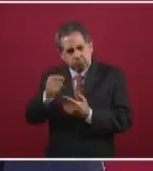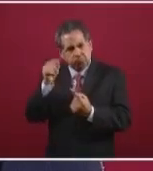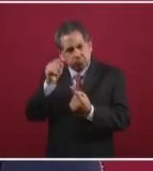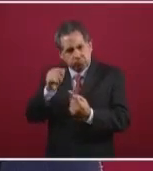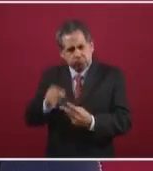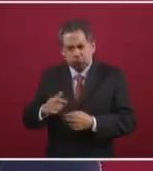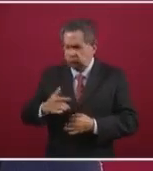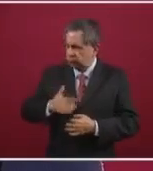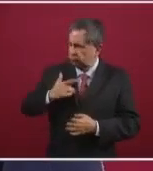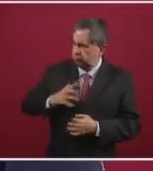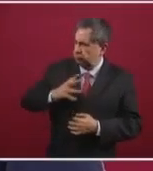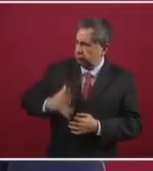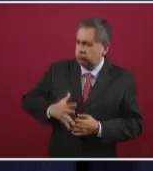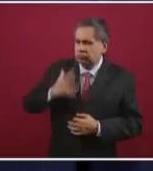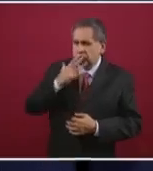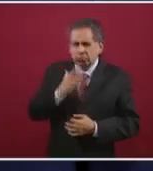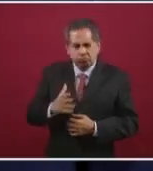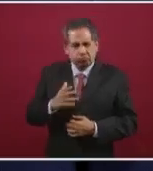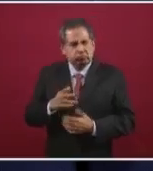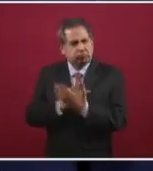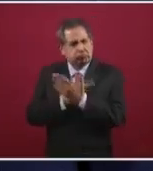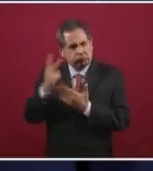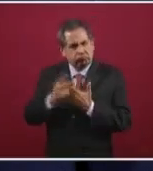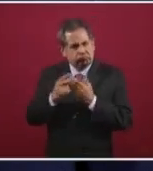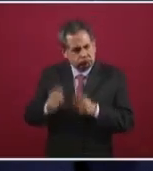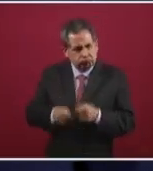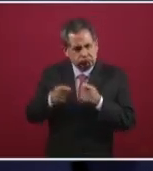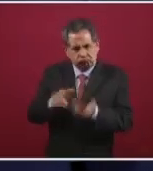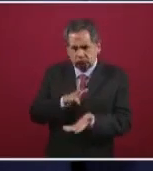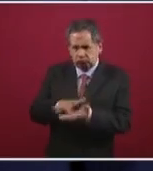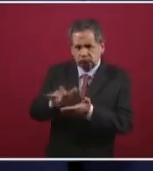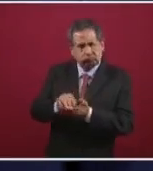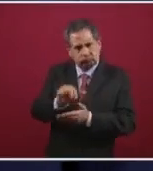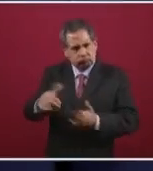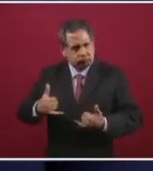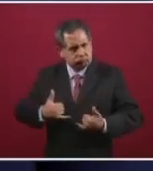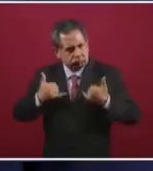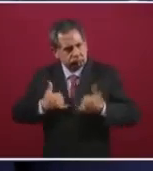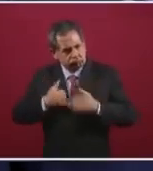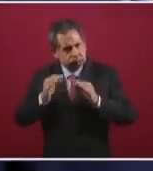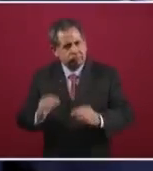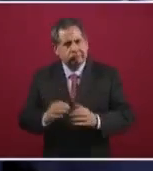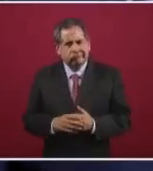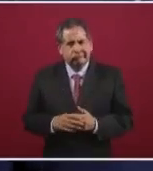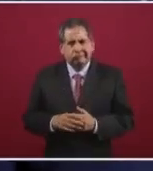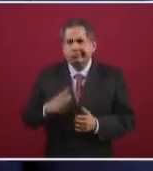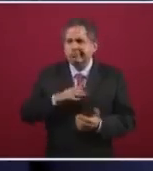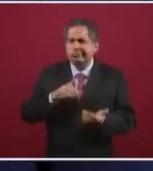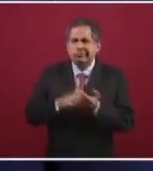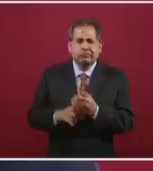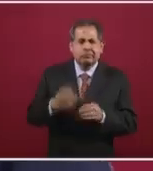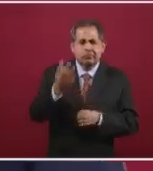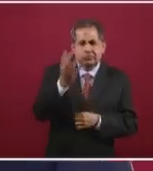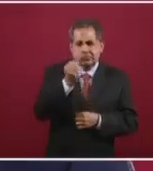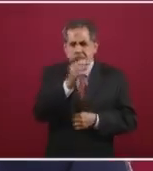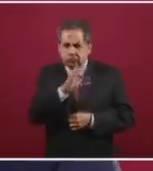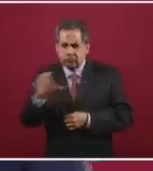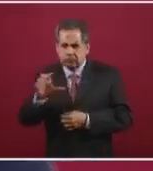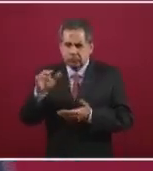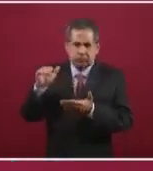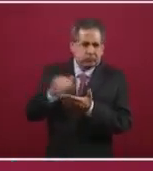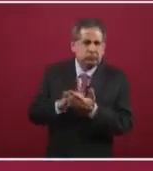me llena de orgullo el poder decir que hay 900 mil